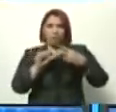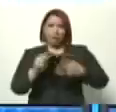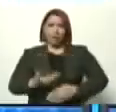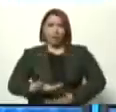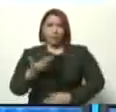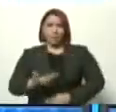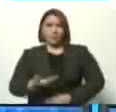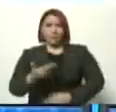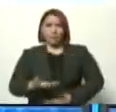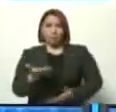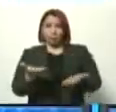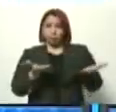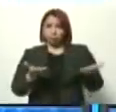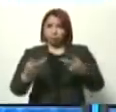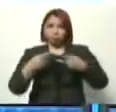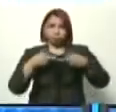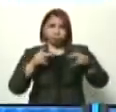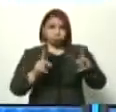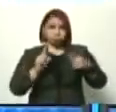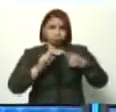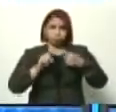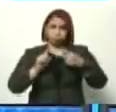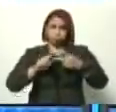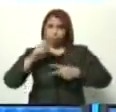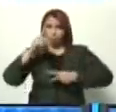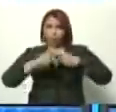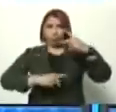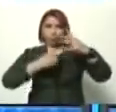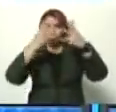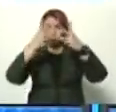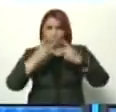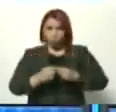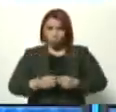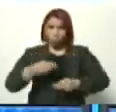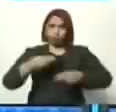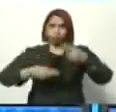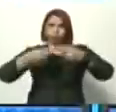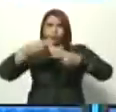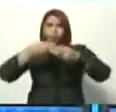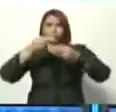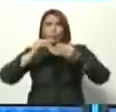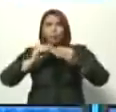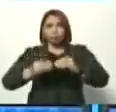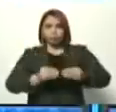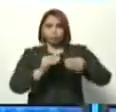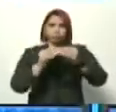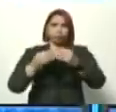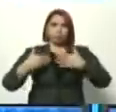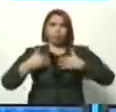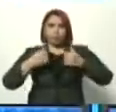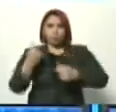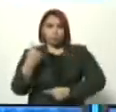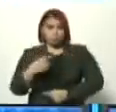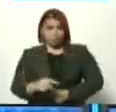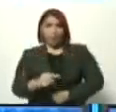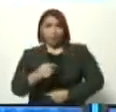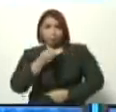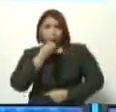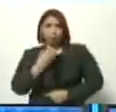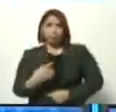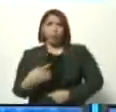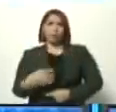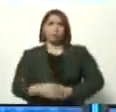como servicios públicos, productividad, infraestructura, salud, que tengamos impacto. El